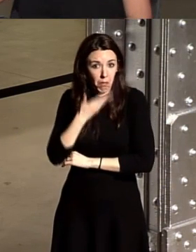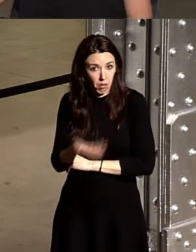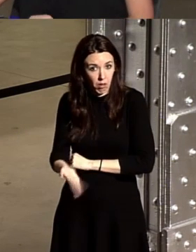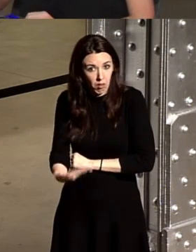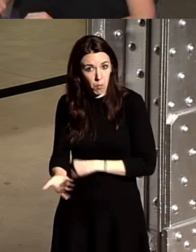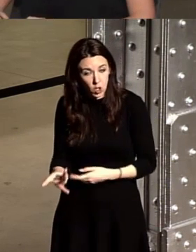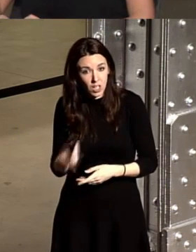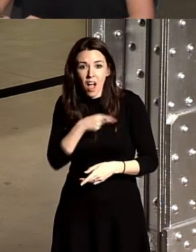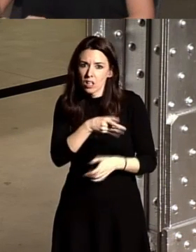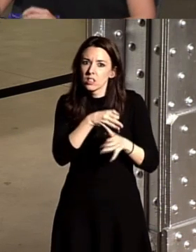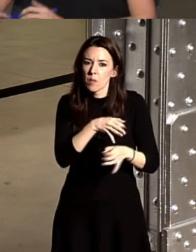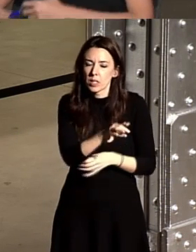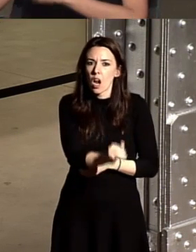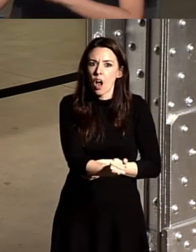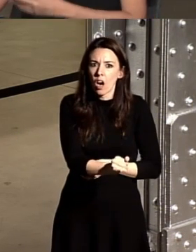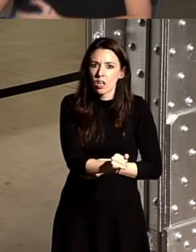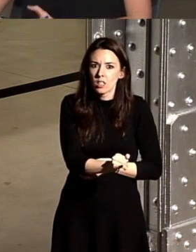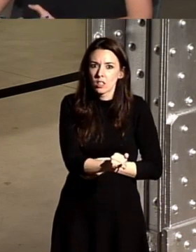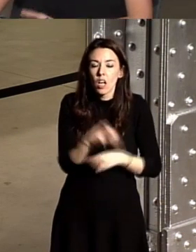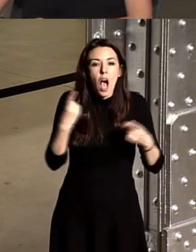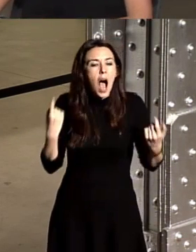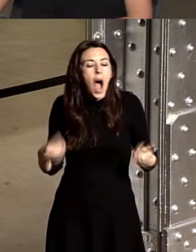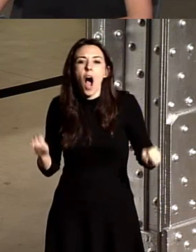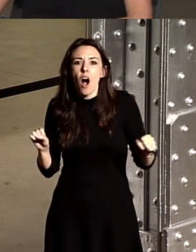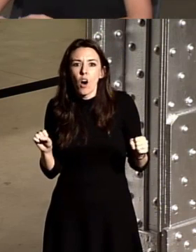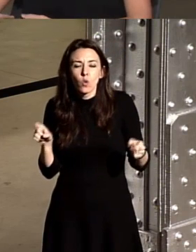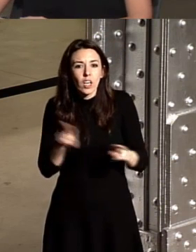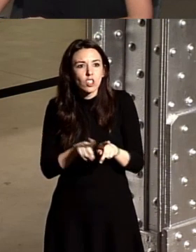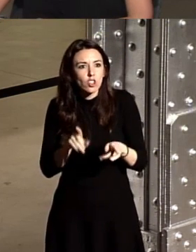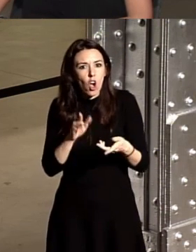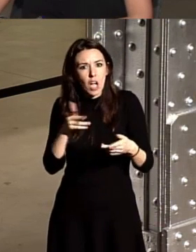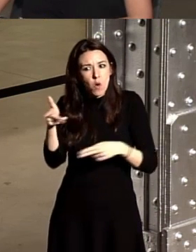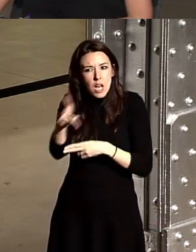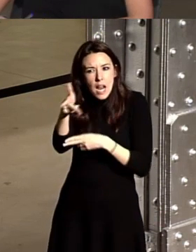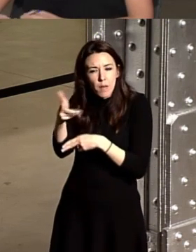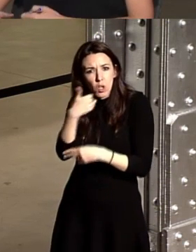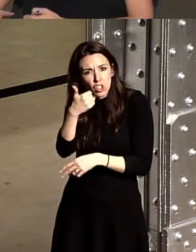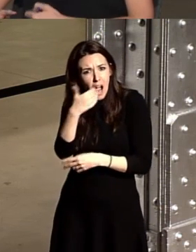allí siempre se tiene en cuenta, ¿no? Más allá de que a la hora de elaborar cualquier reportaje